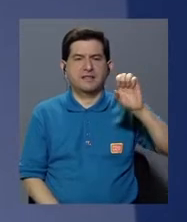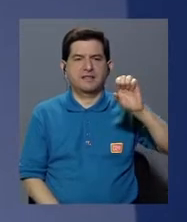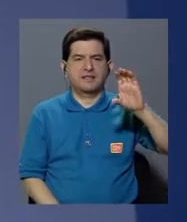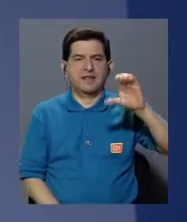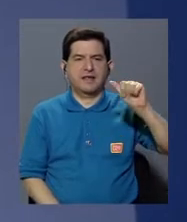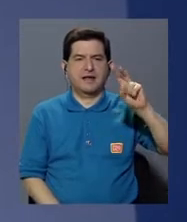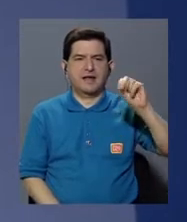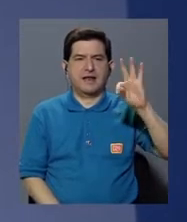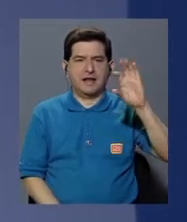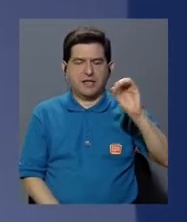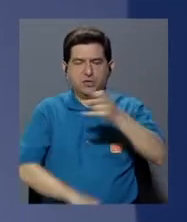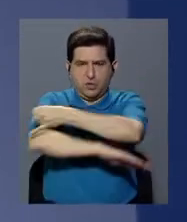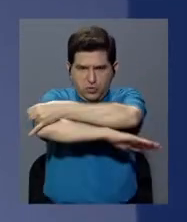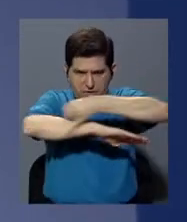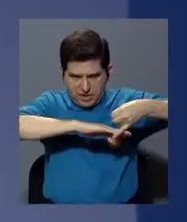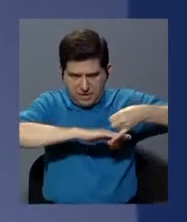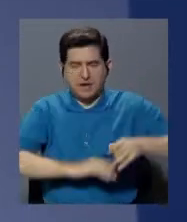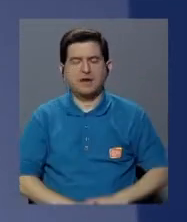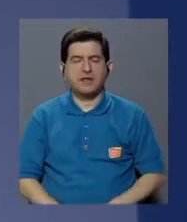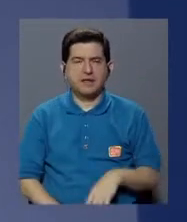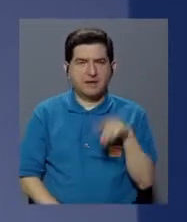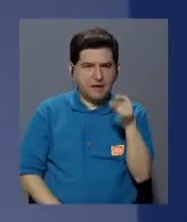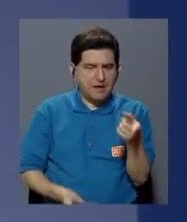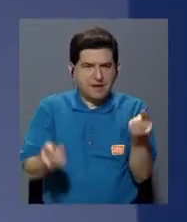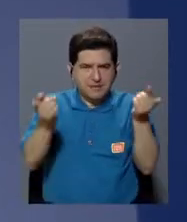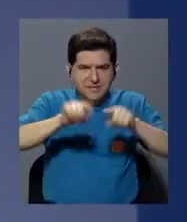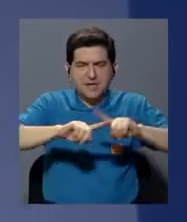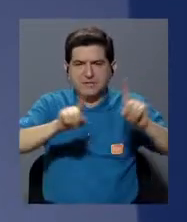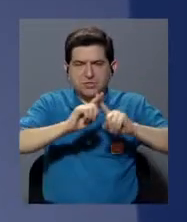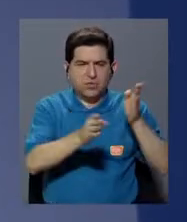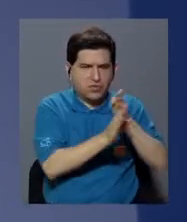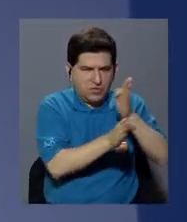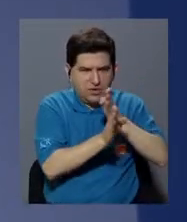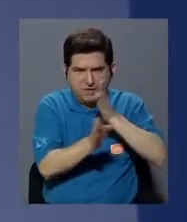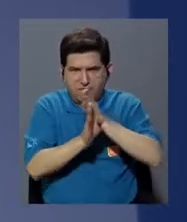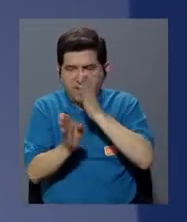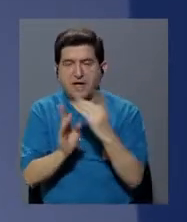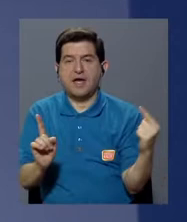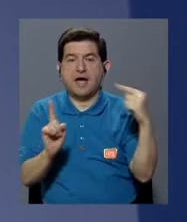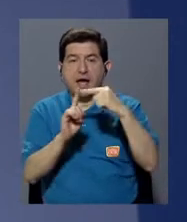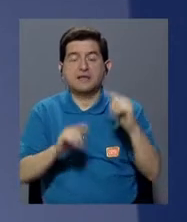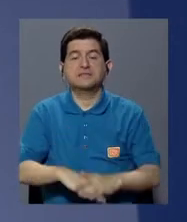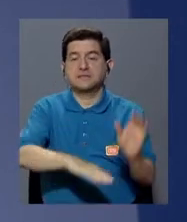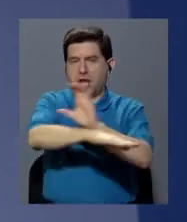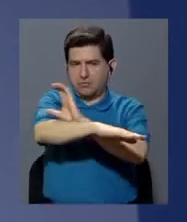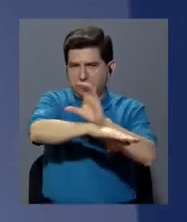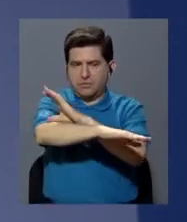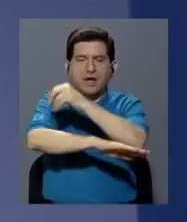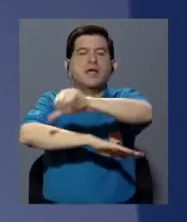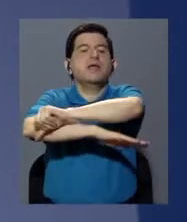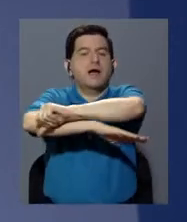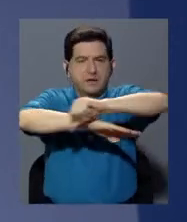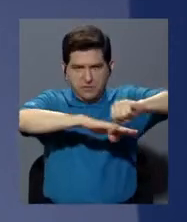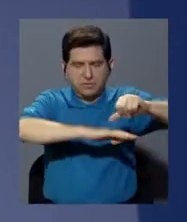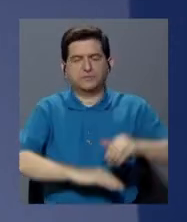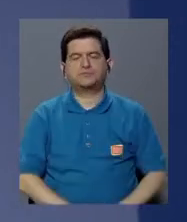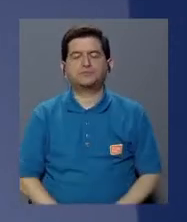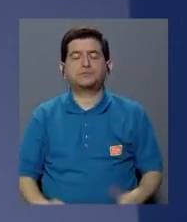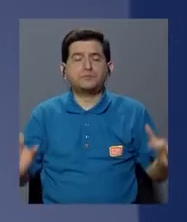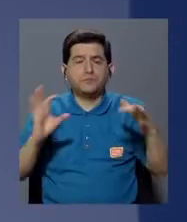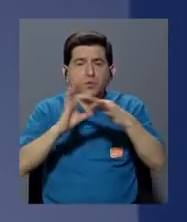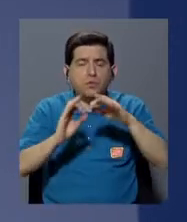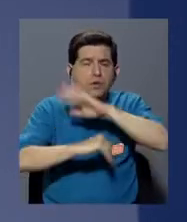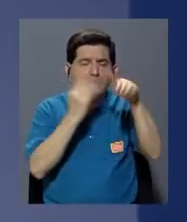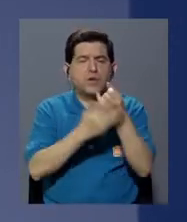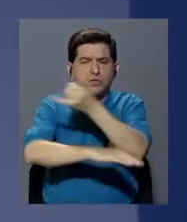Ingeniería, que recorre o más bien recoge varias carreras, inclusive hasta la informática y la arquitectura, junto con todas